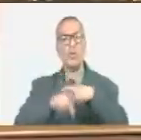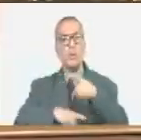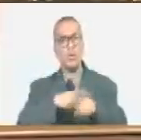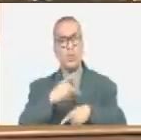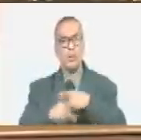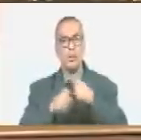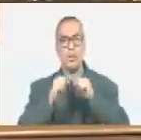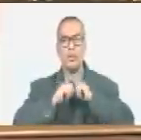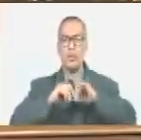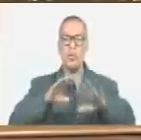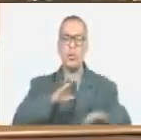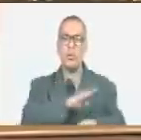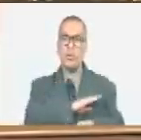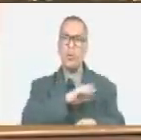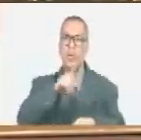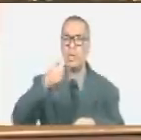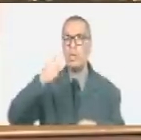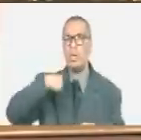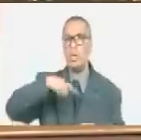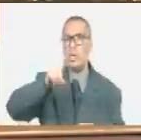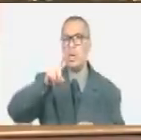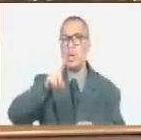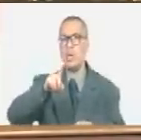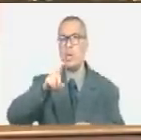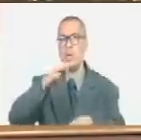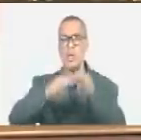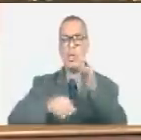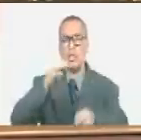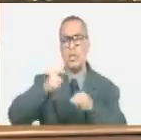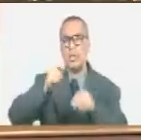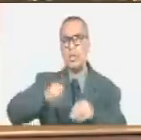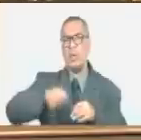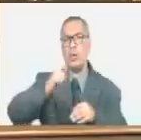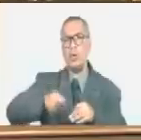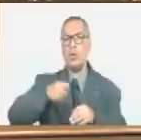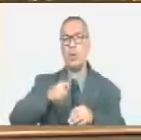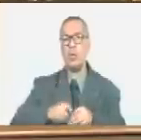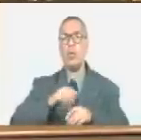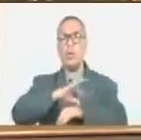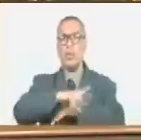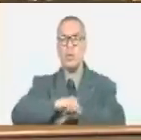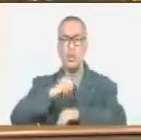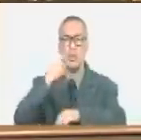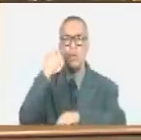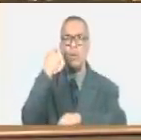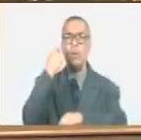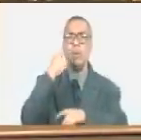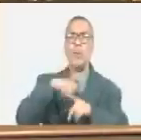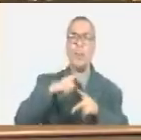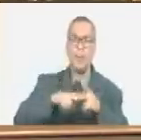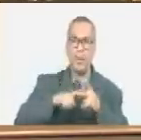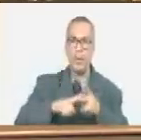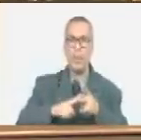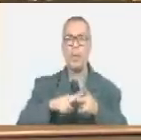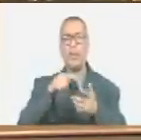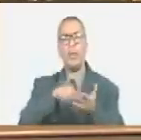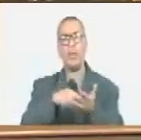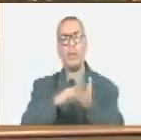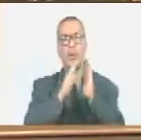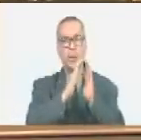de extinción de dominio corresponderá a los fiscales con competencia en delitos de corrupción, delincuencia